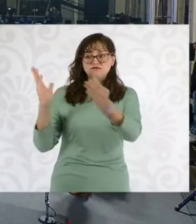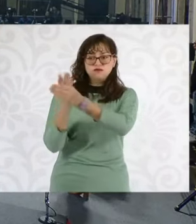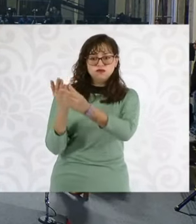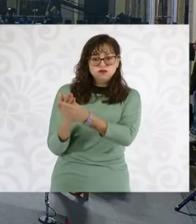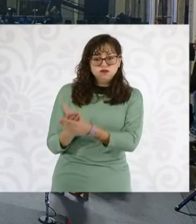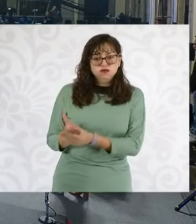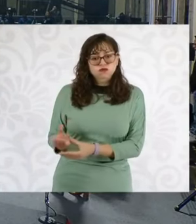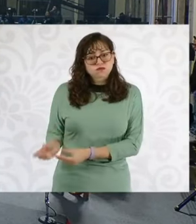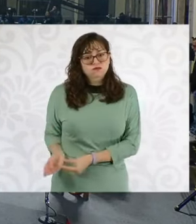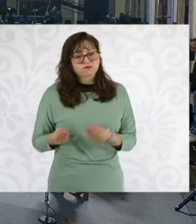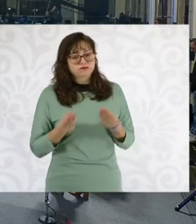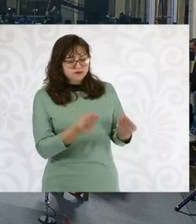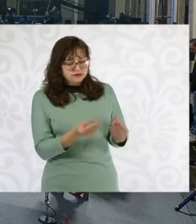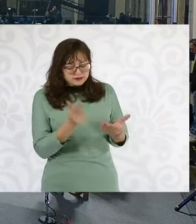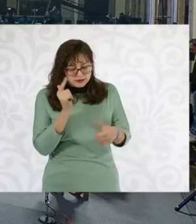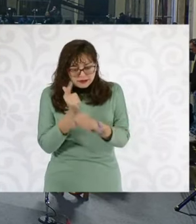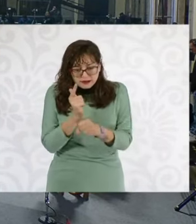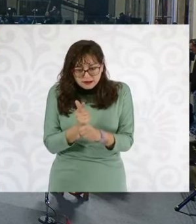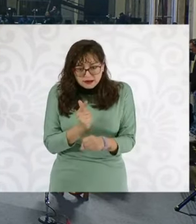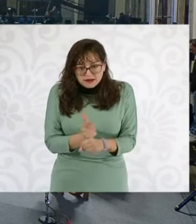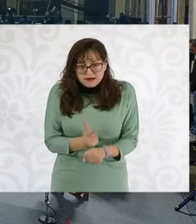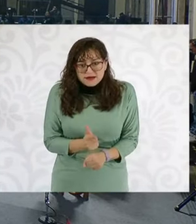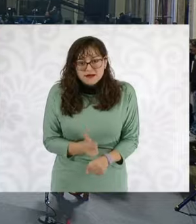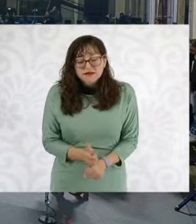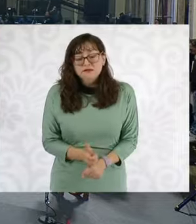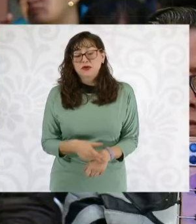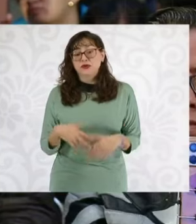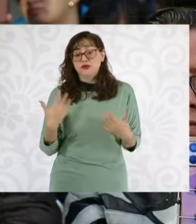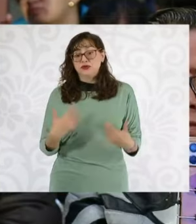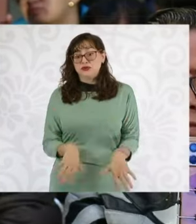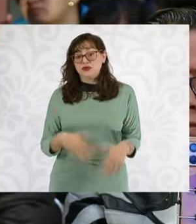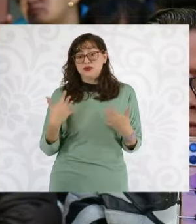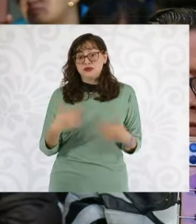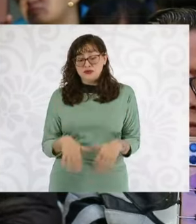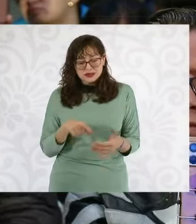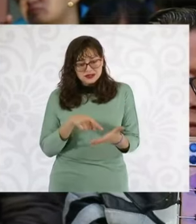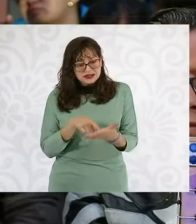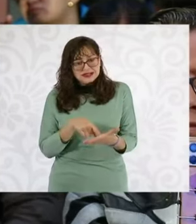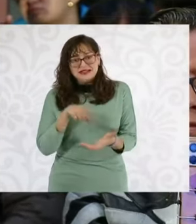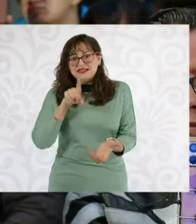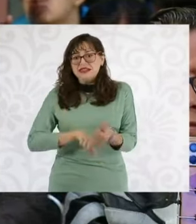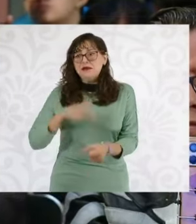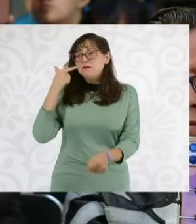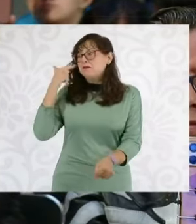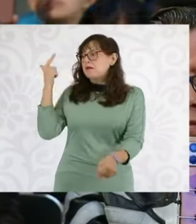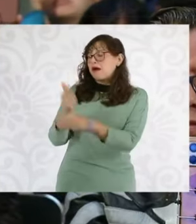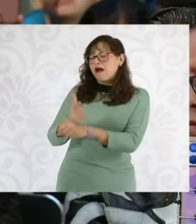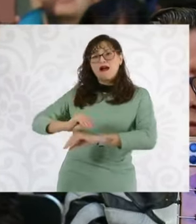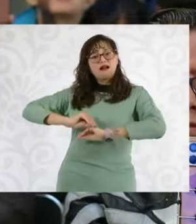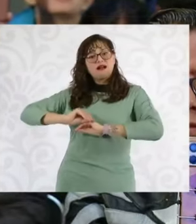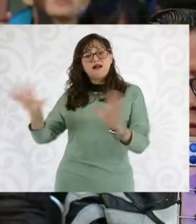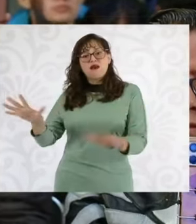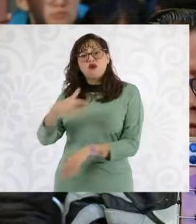se documentan muchos hechos que pudieran ser incluso pues parte de la corrupción que se enquistó en